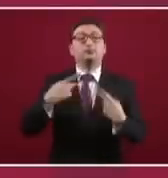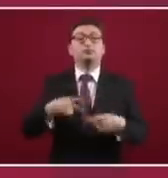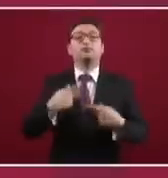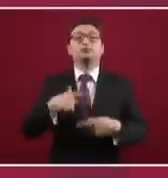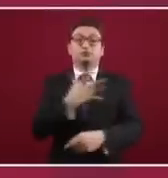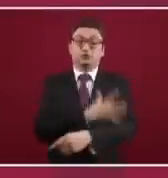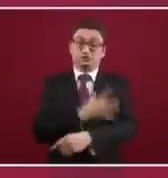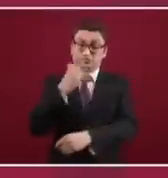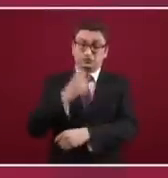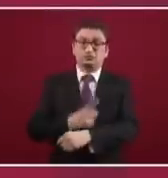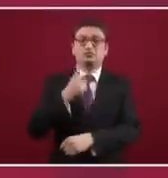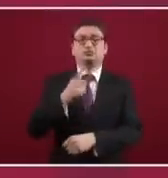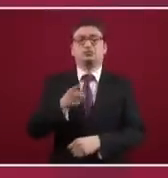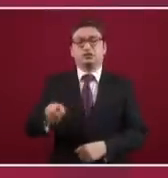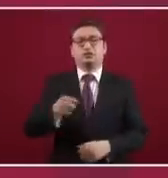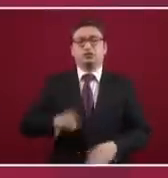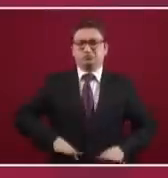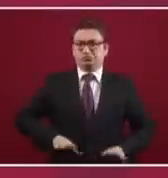honestas,